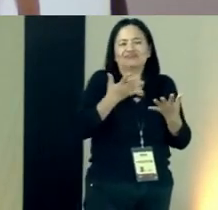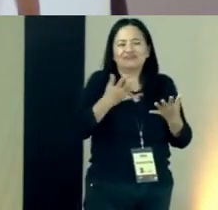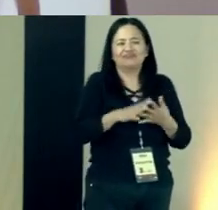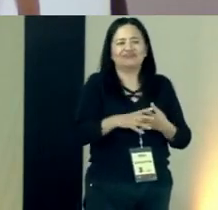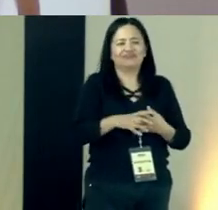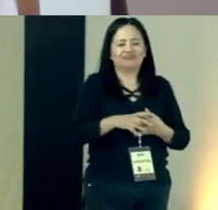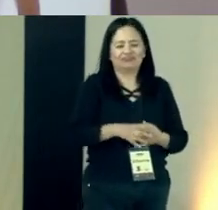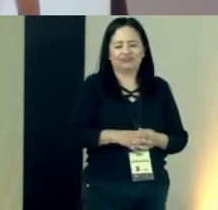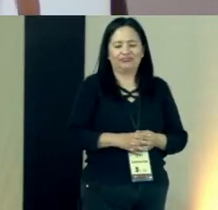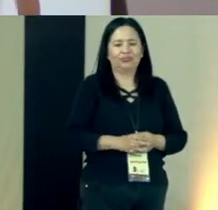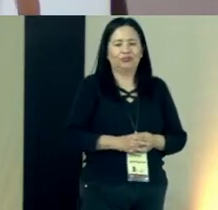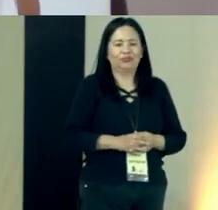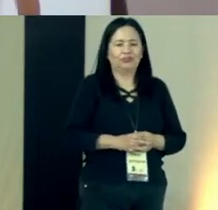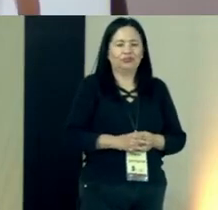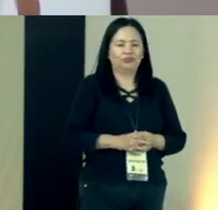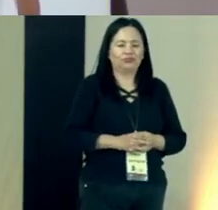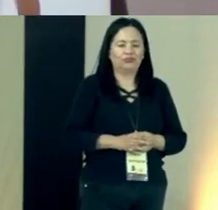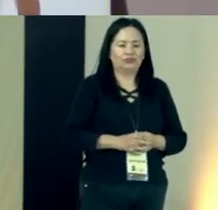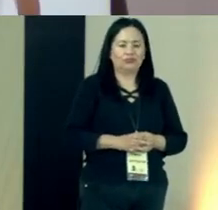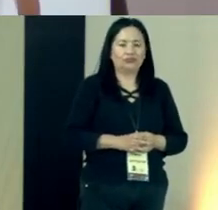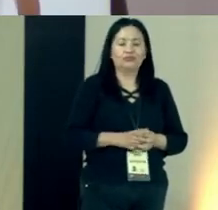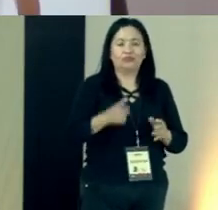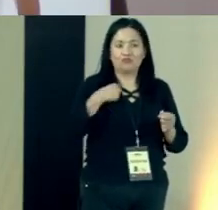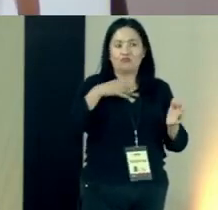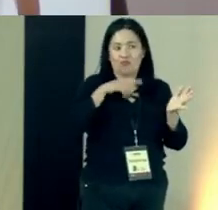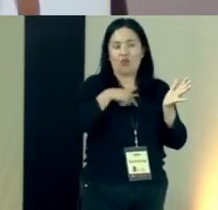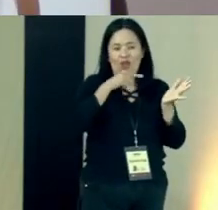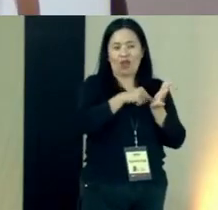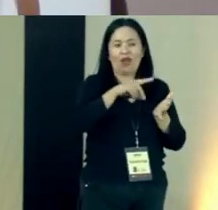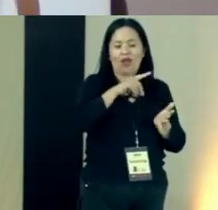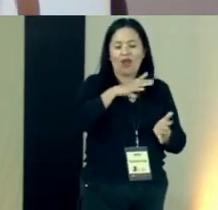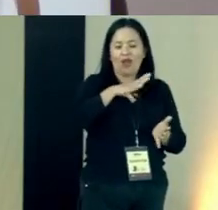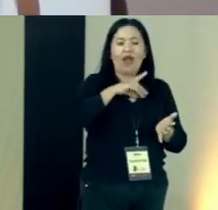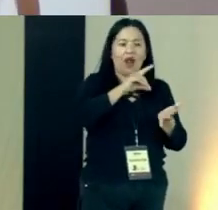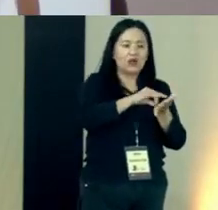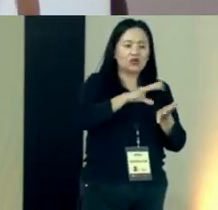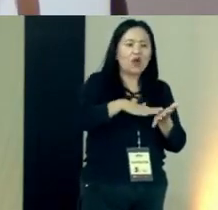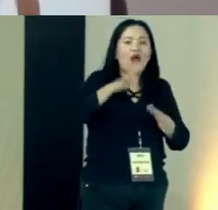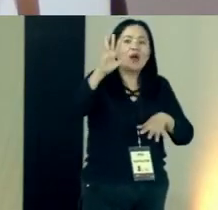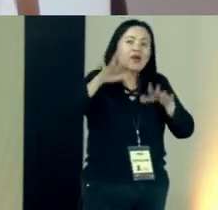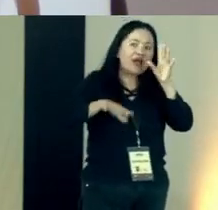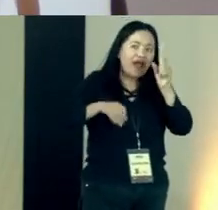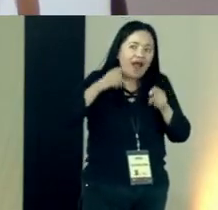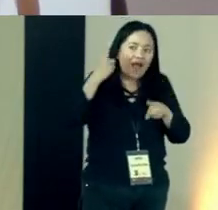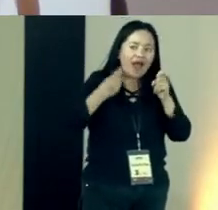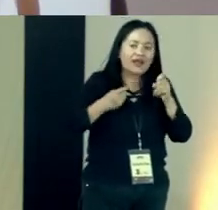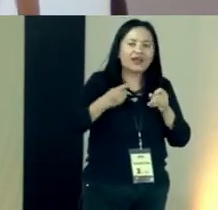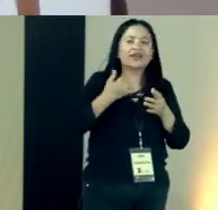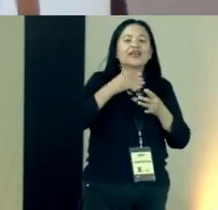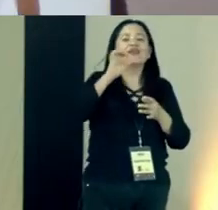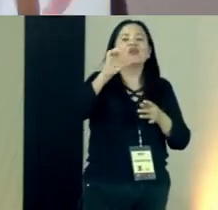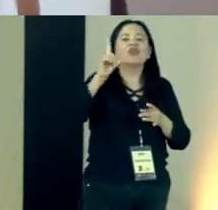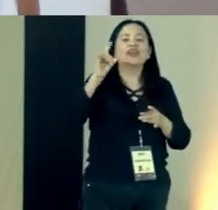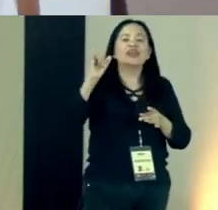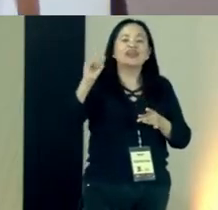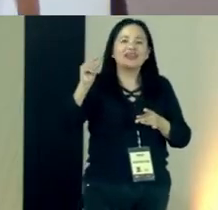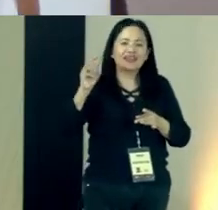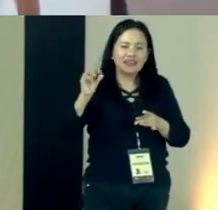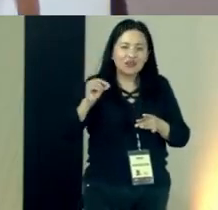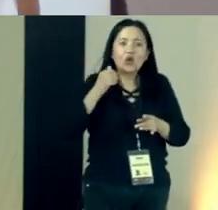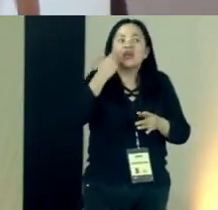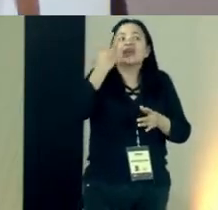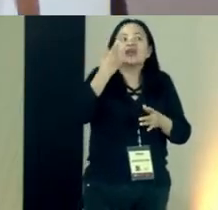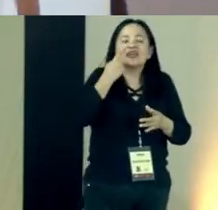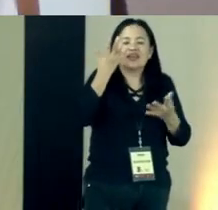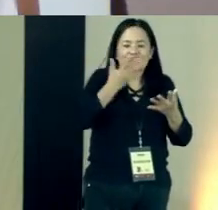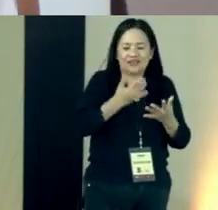quién lo establece, etcétera, y los tengo ahí, están todavía en busca de editores, ojalá alguien se animara como a publicar todo el conjunto,